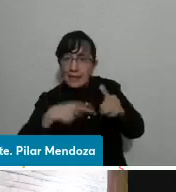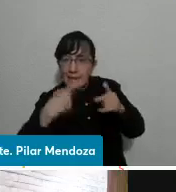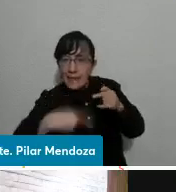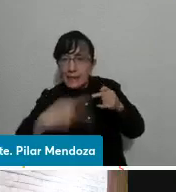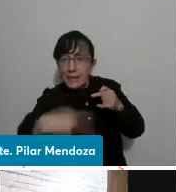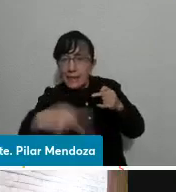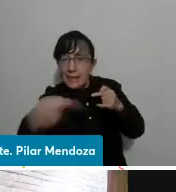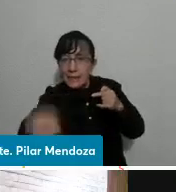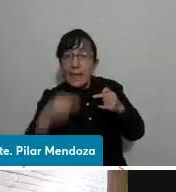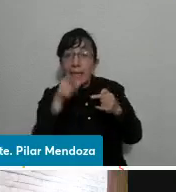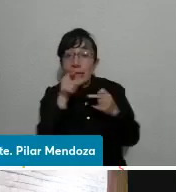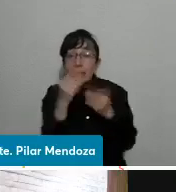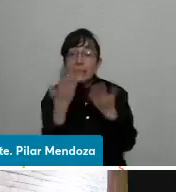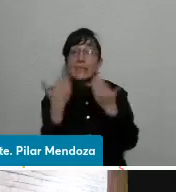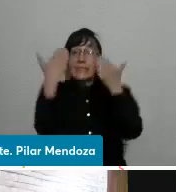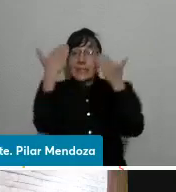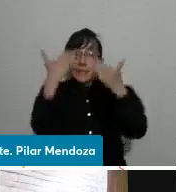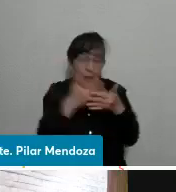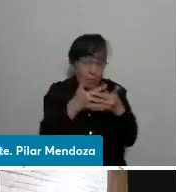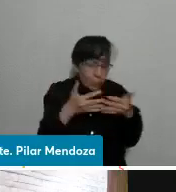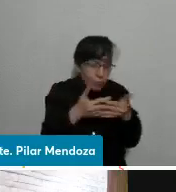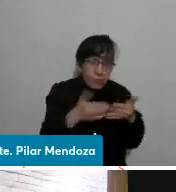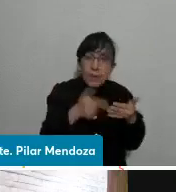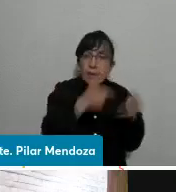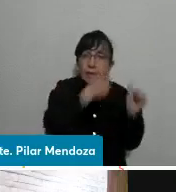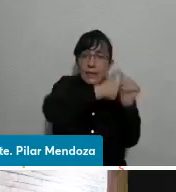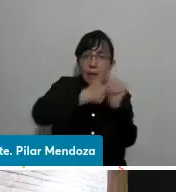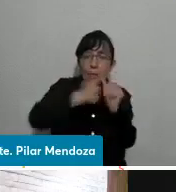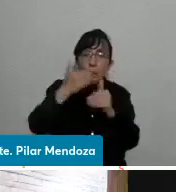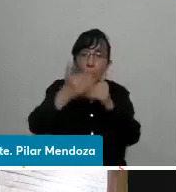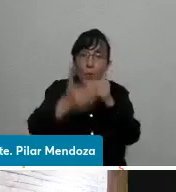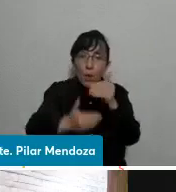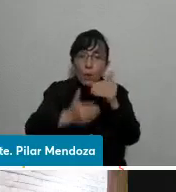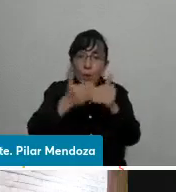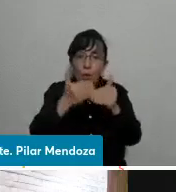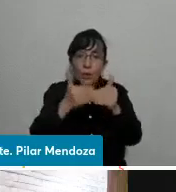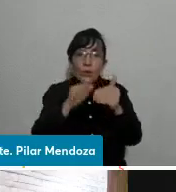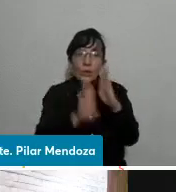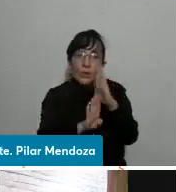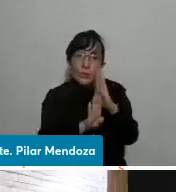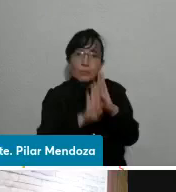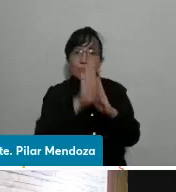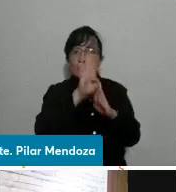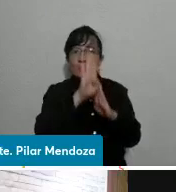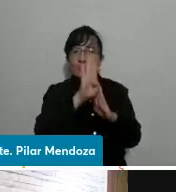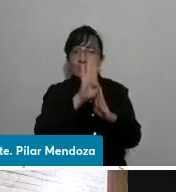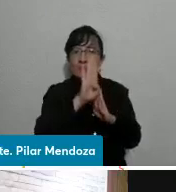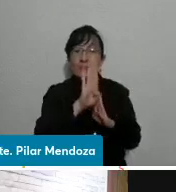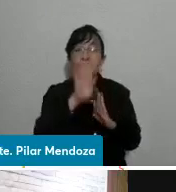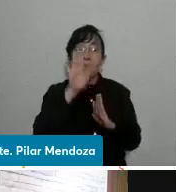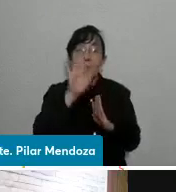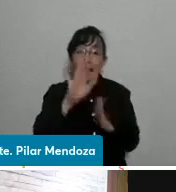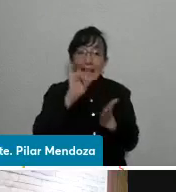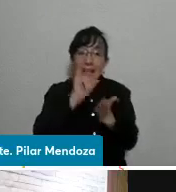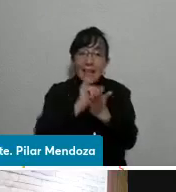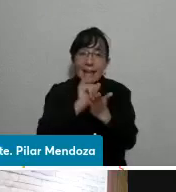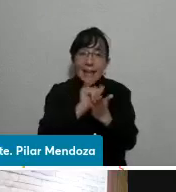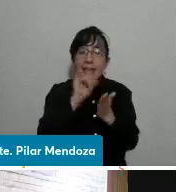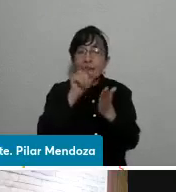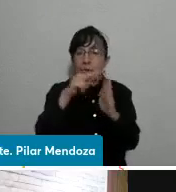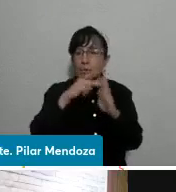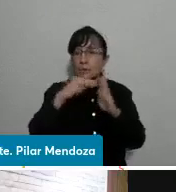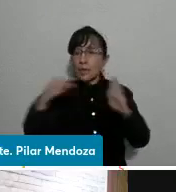tener un registro de cada uno de los avances que ellos han realizado. Este tipo de instrumentos nos